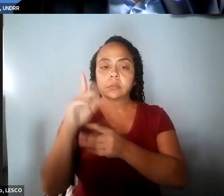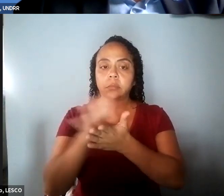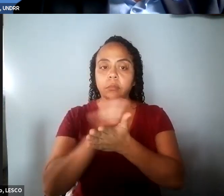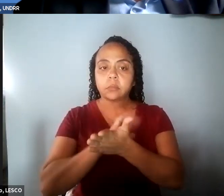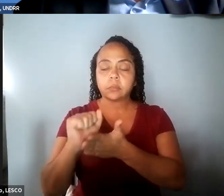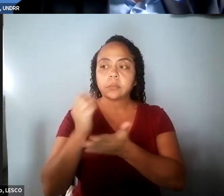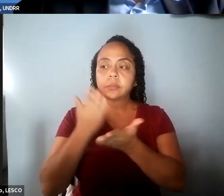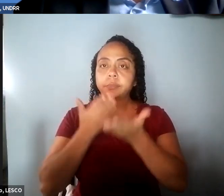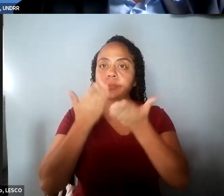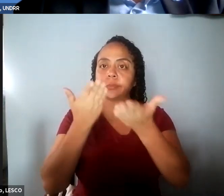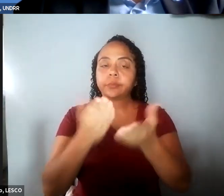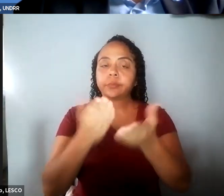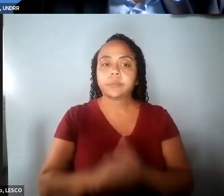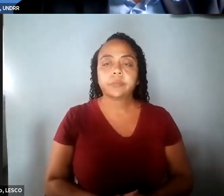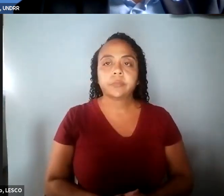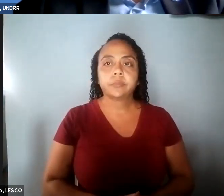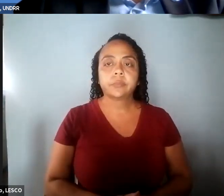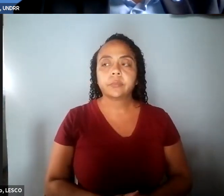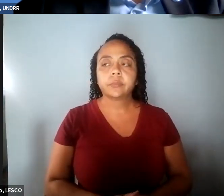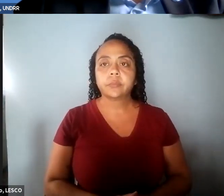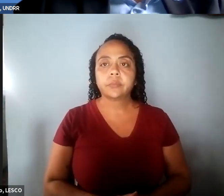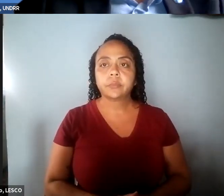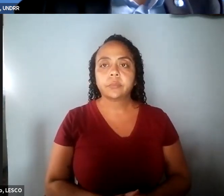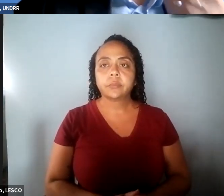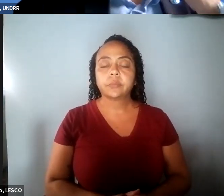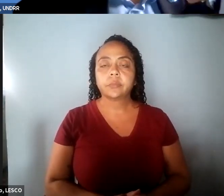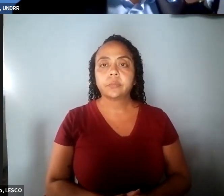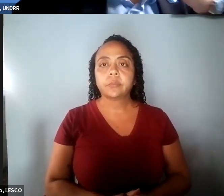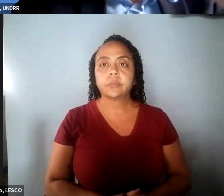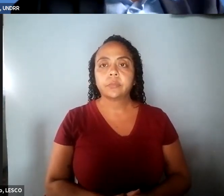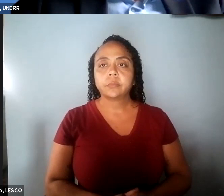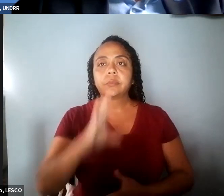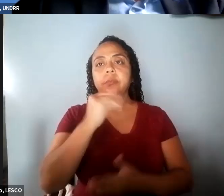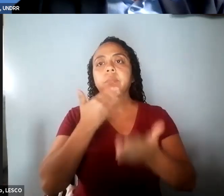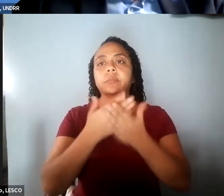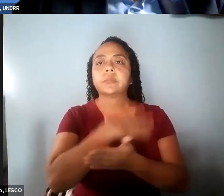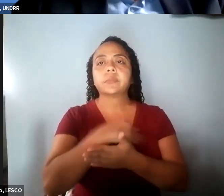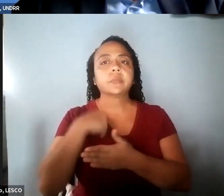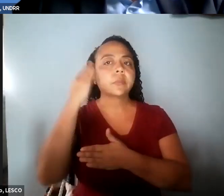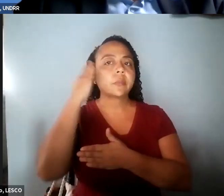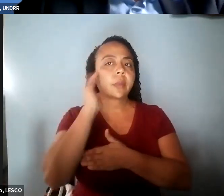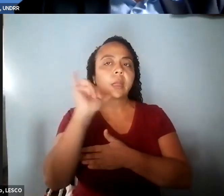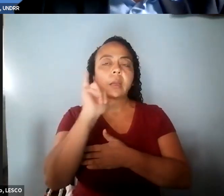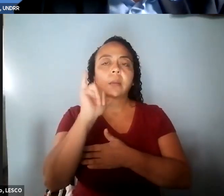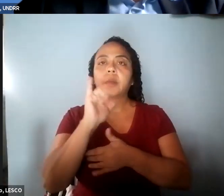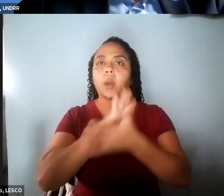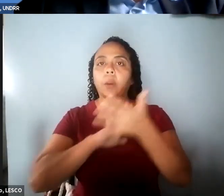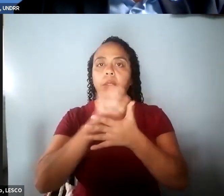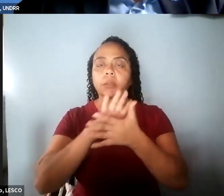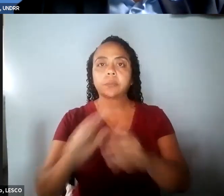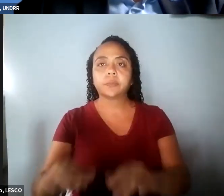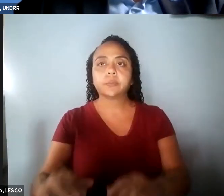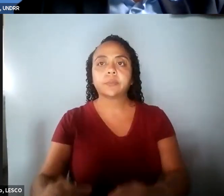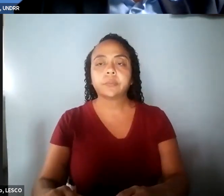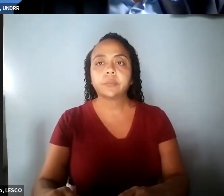otorga y hoy en día dar y bueno me gustaría saber como corporación cómo ha